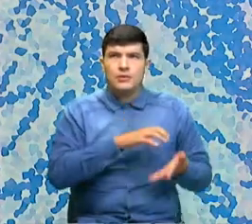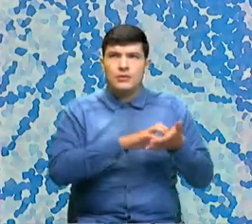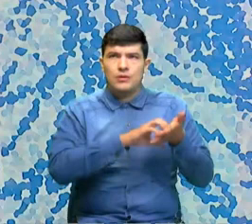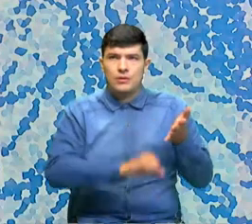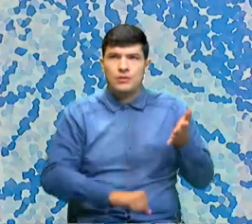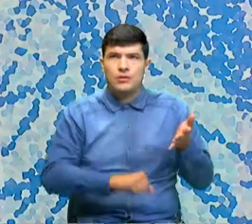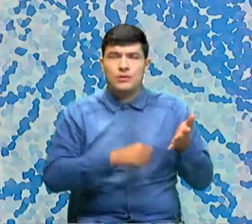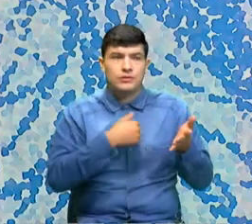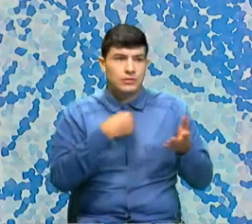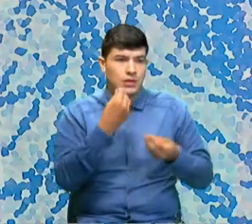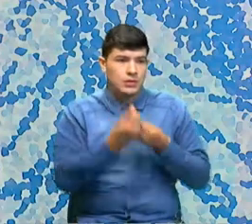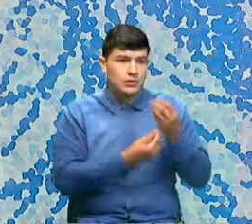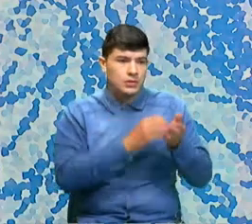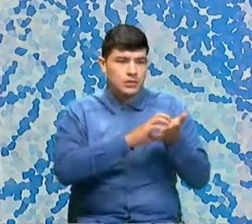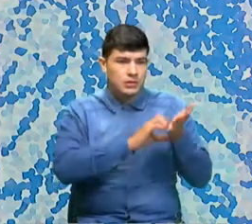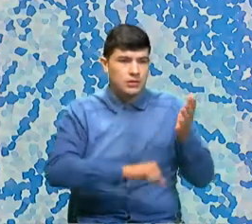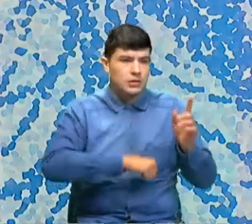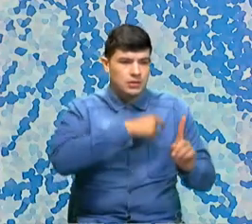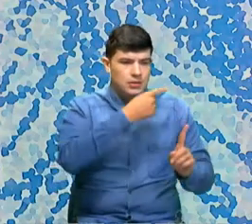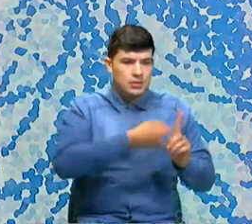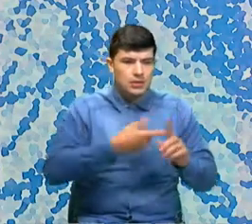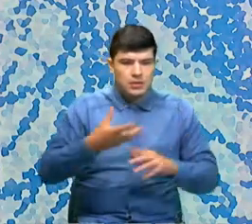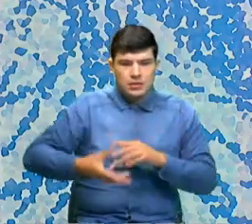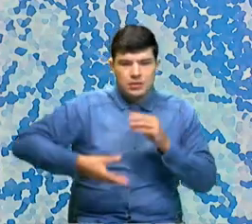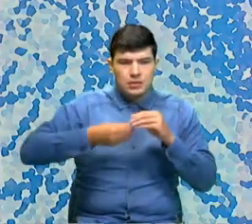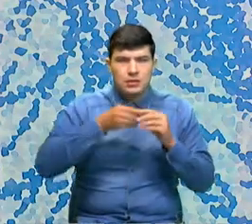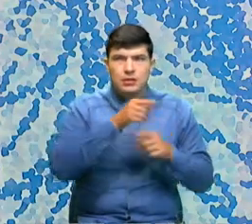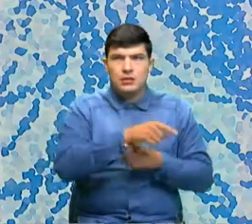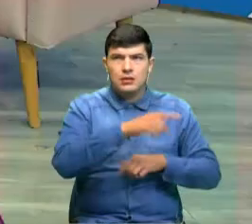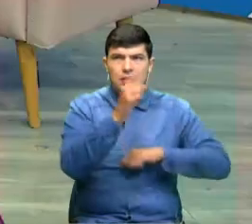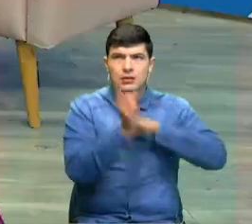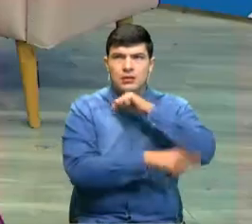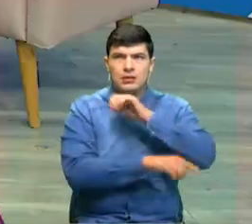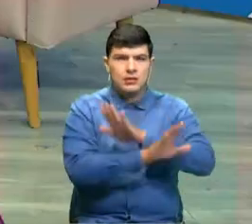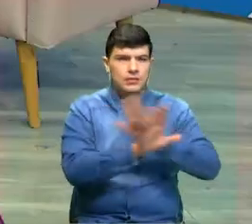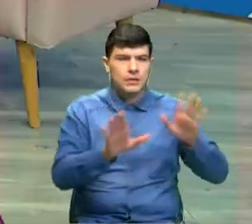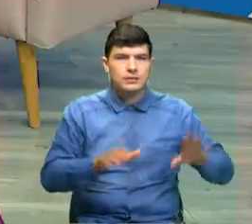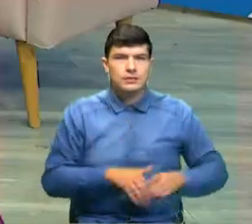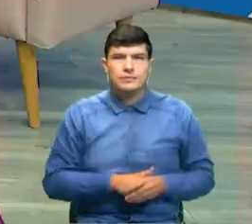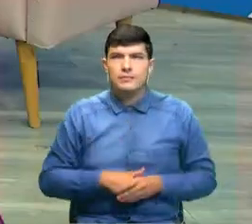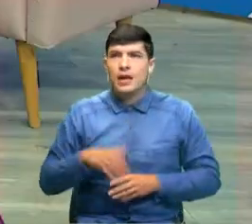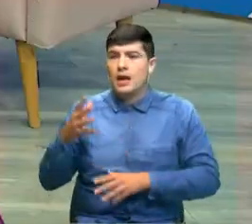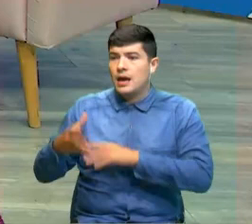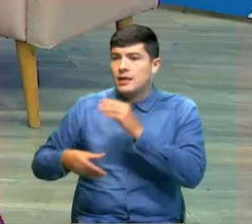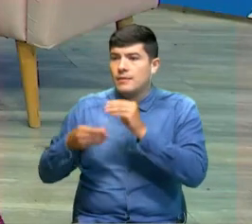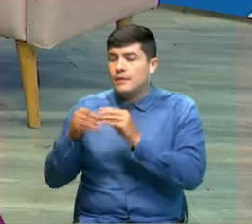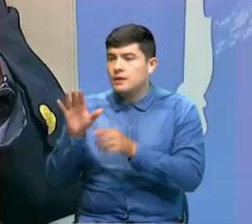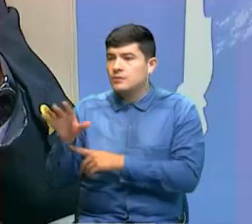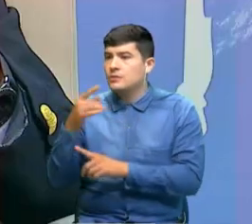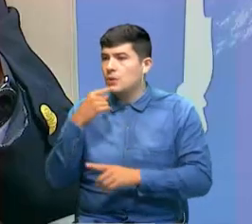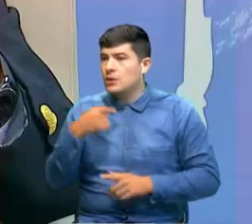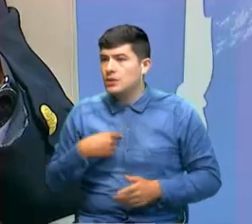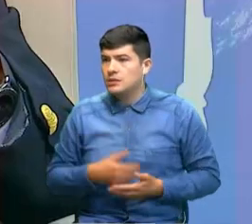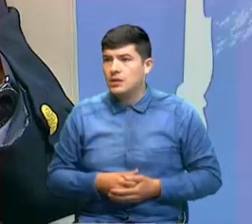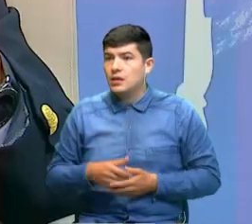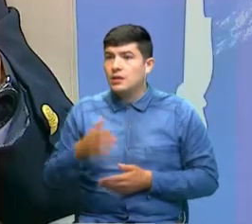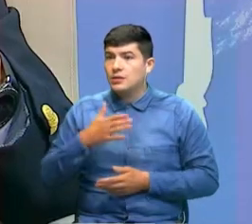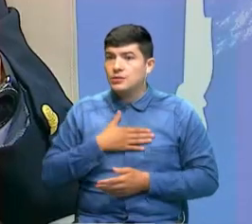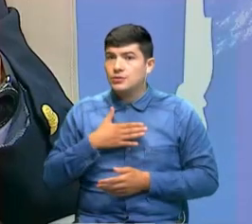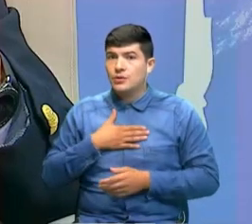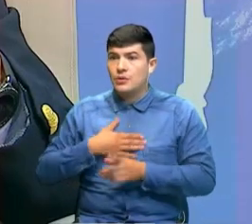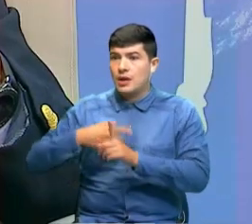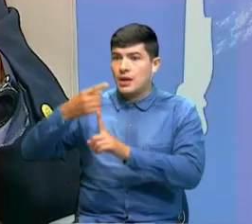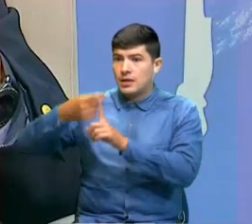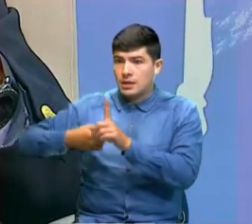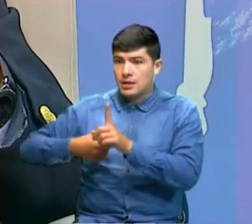de arrendamiento y le anexa precisamente el valor de la multa. Nos dicen a propósito también de esta temática, dice, yo soy